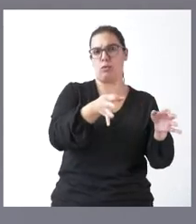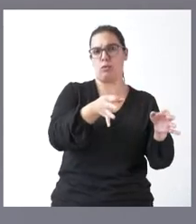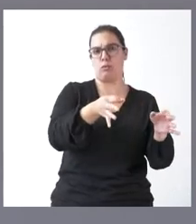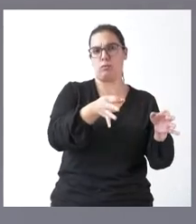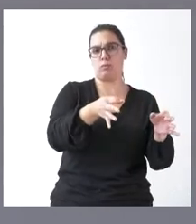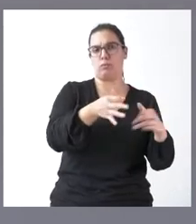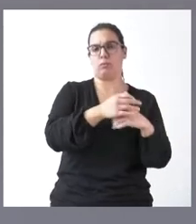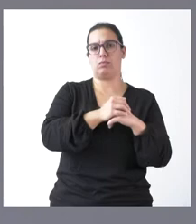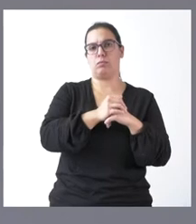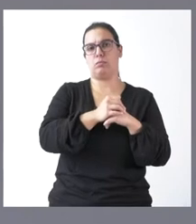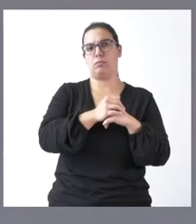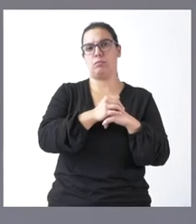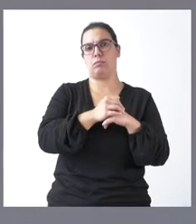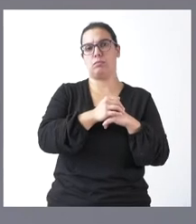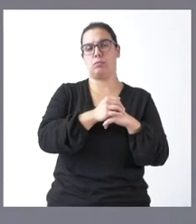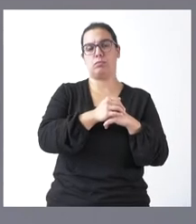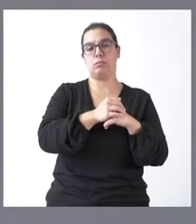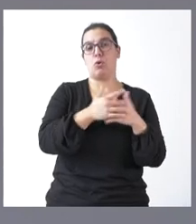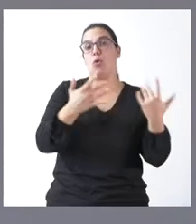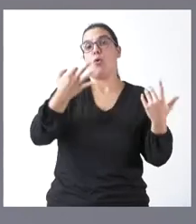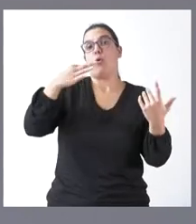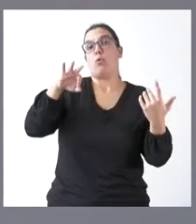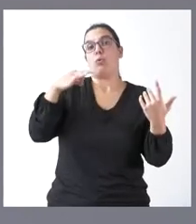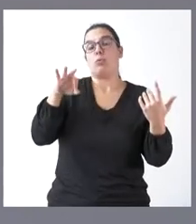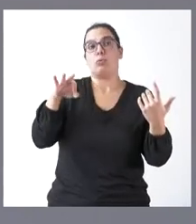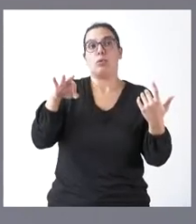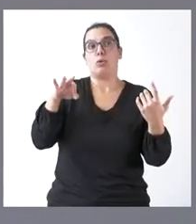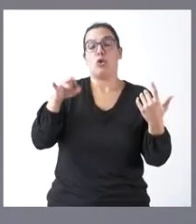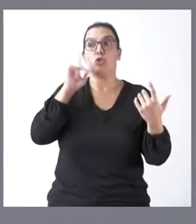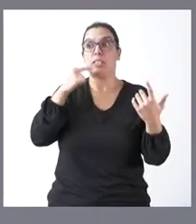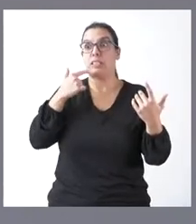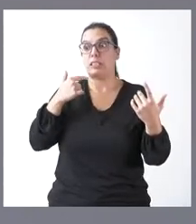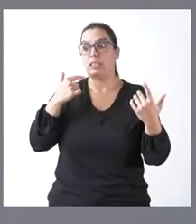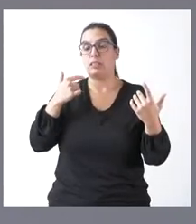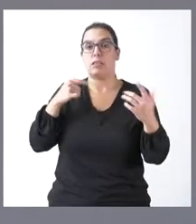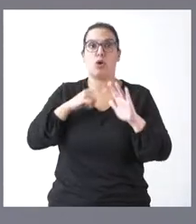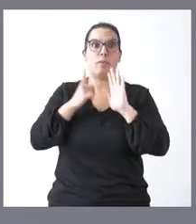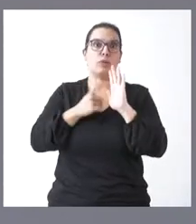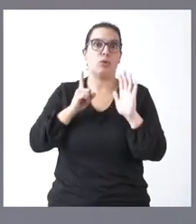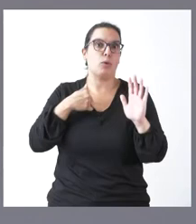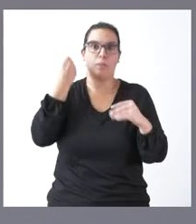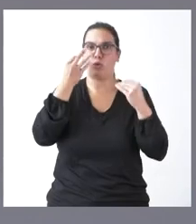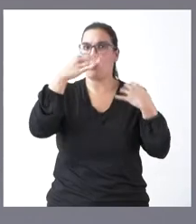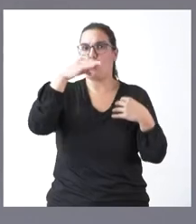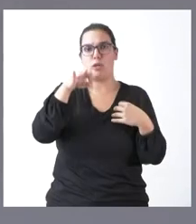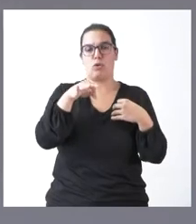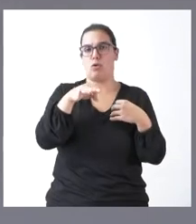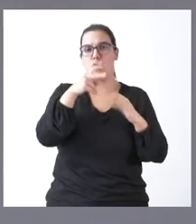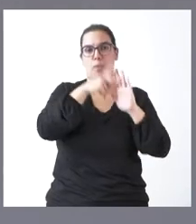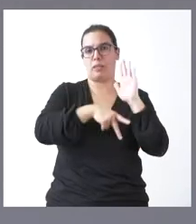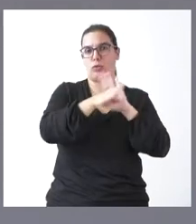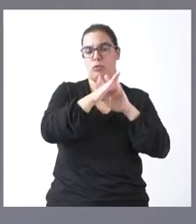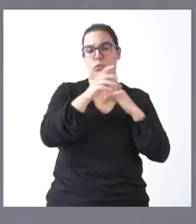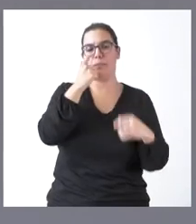el que sigue vigente salvo que me corrijan que no me lo sabría en toda su integridad no la postura